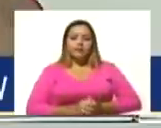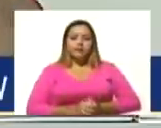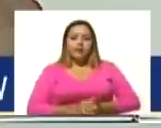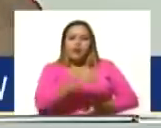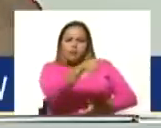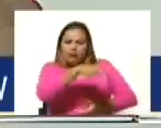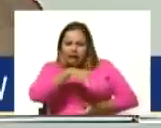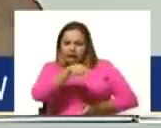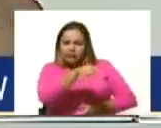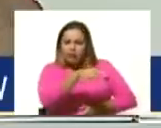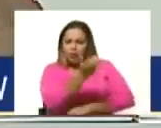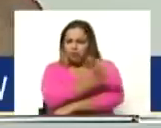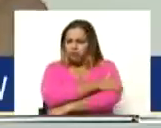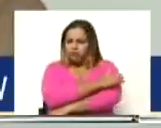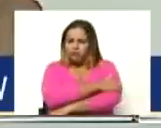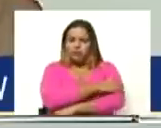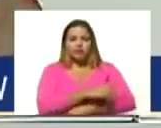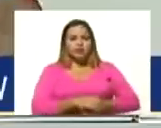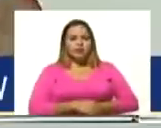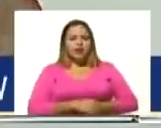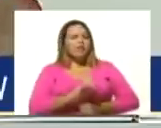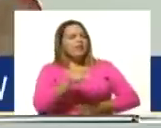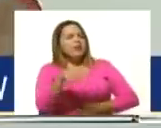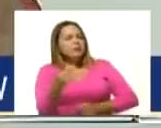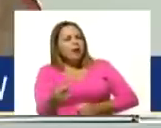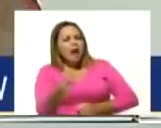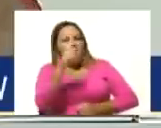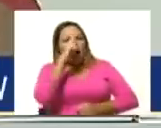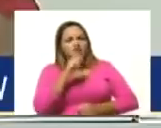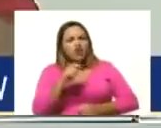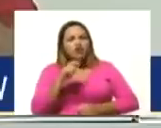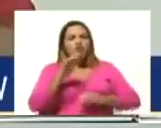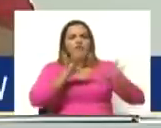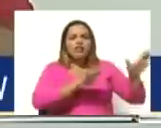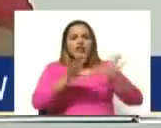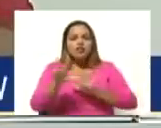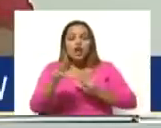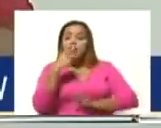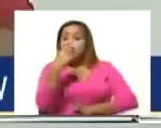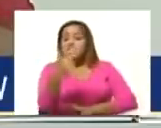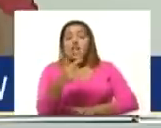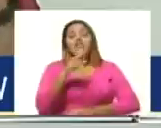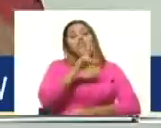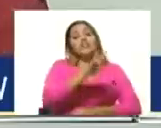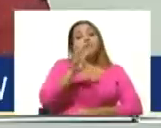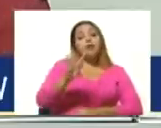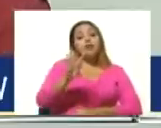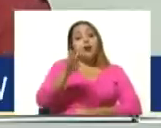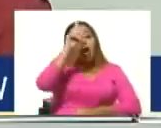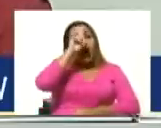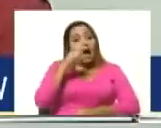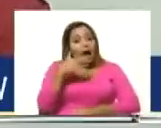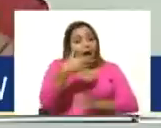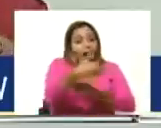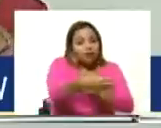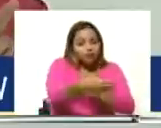conclusión, después de año 98, de 24 años, no es que